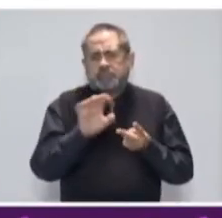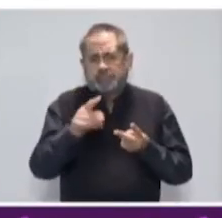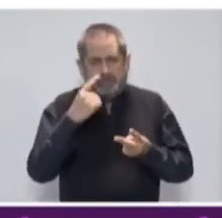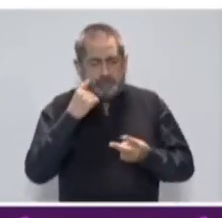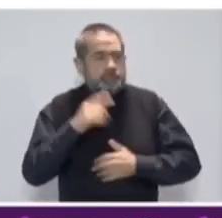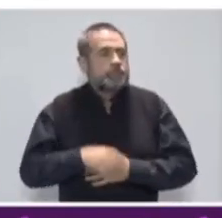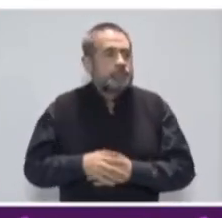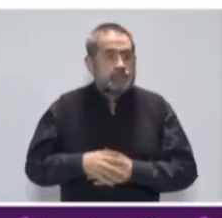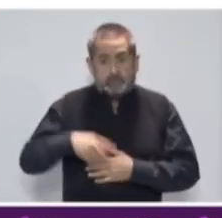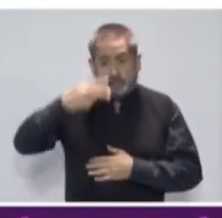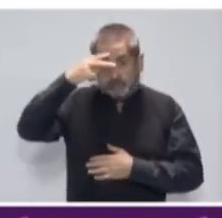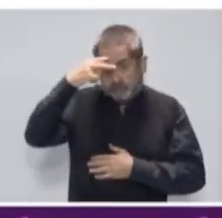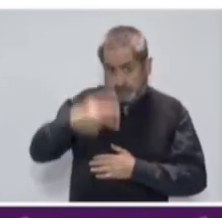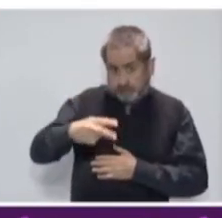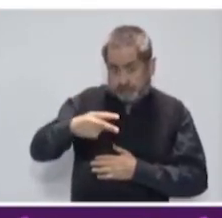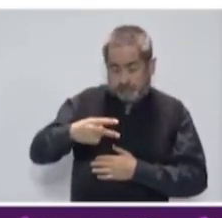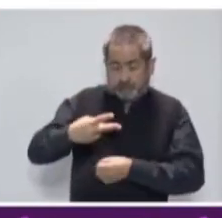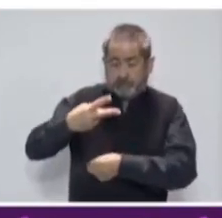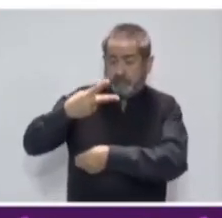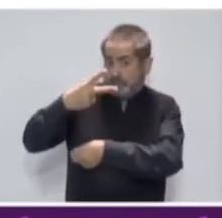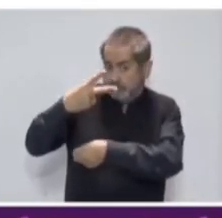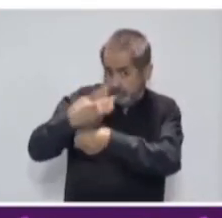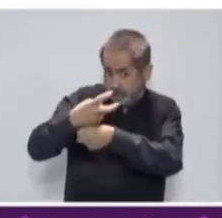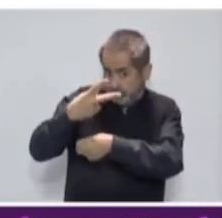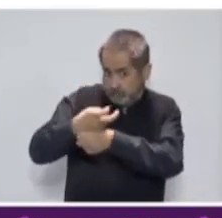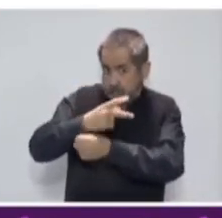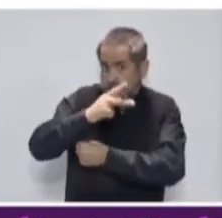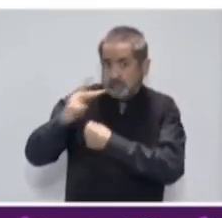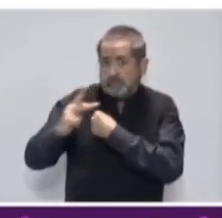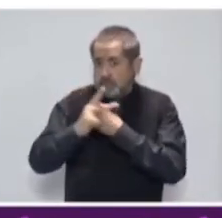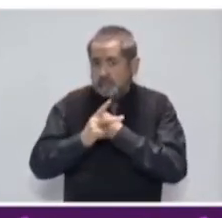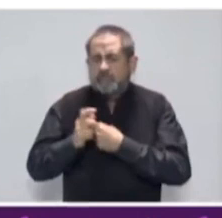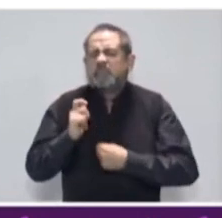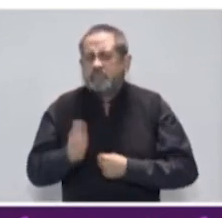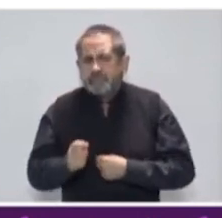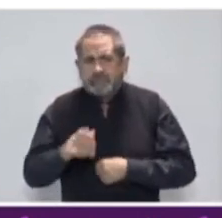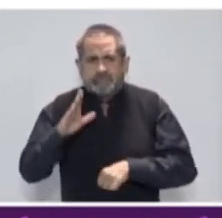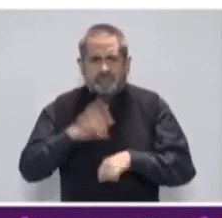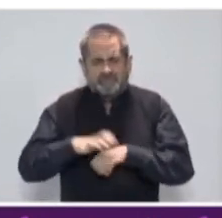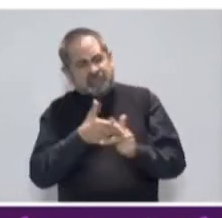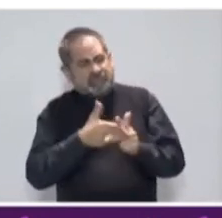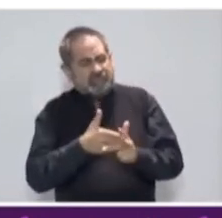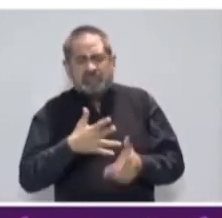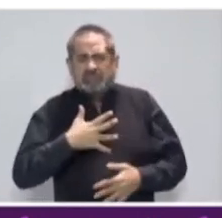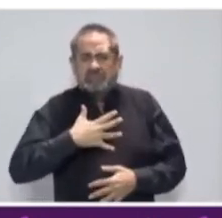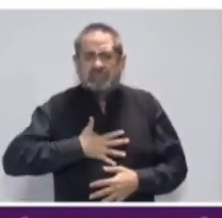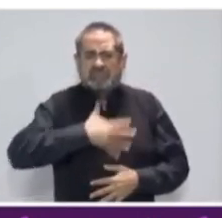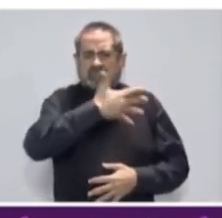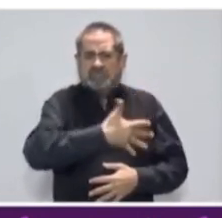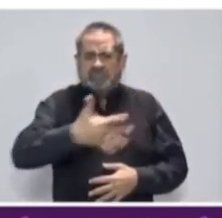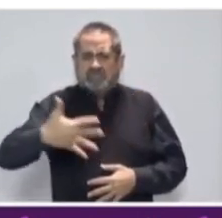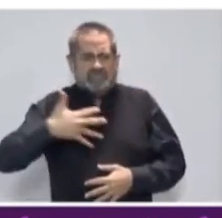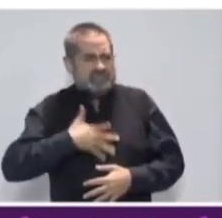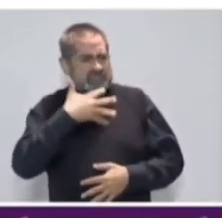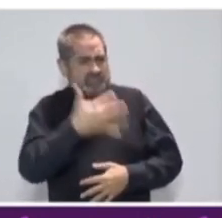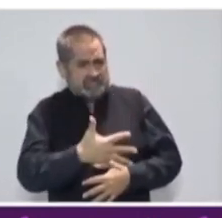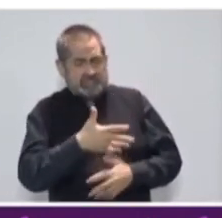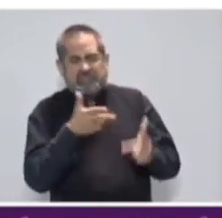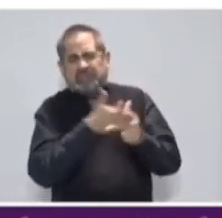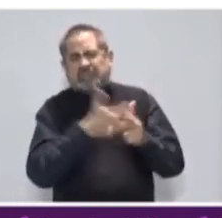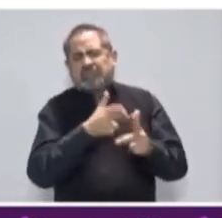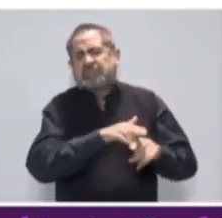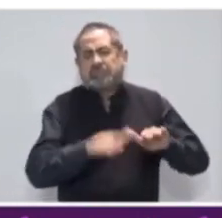México es la segunda nación con mayor índice de crímenes por homofobia. Así lo